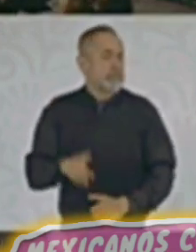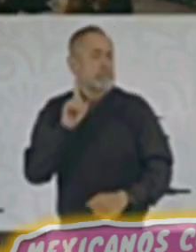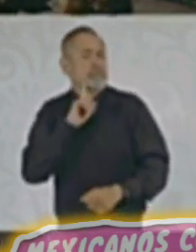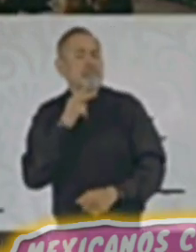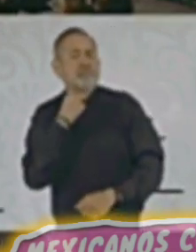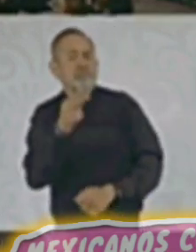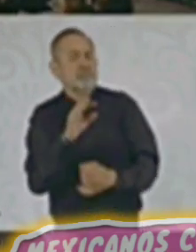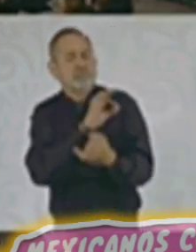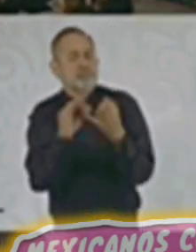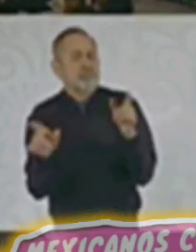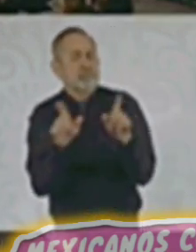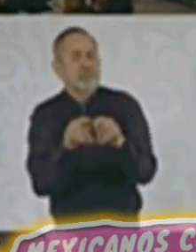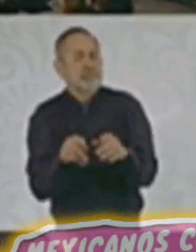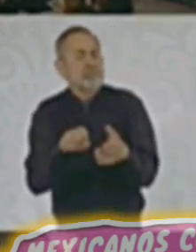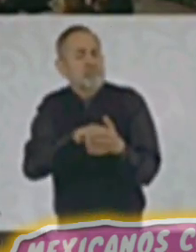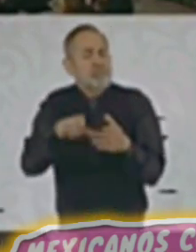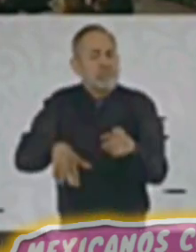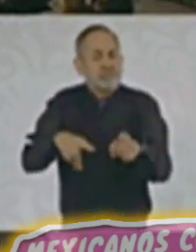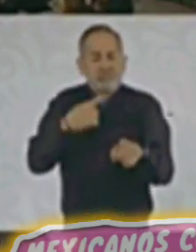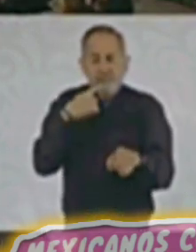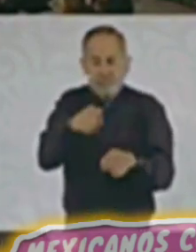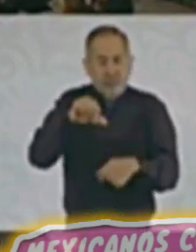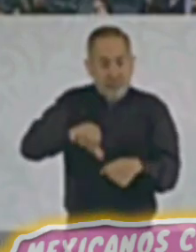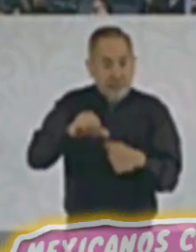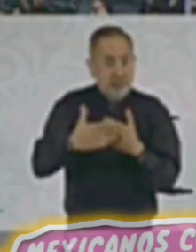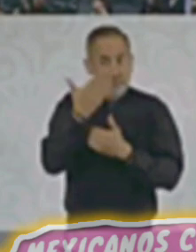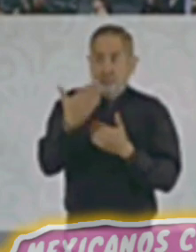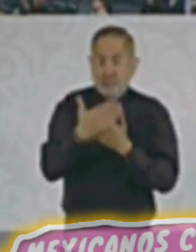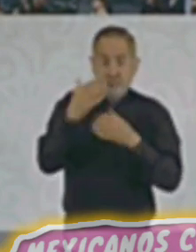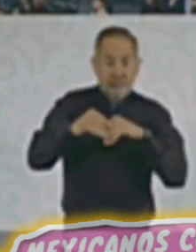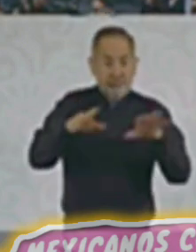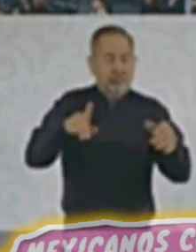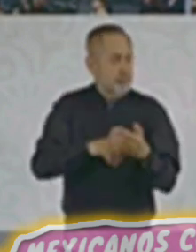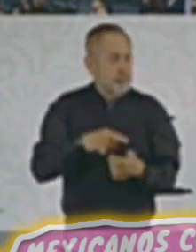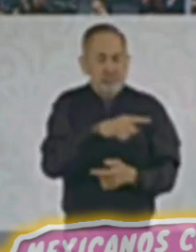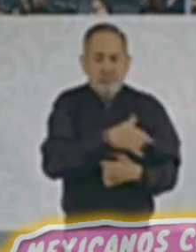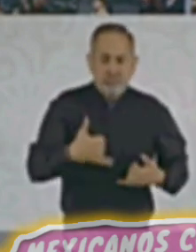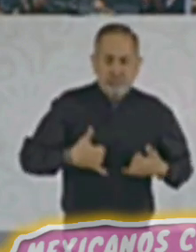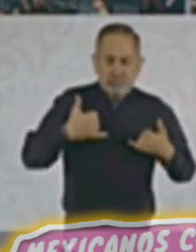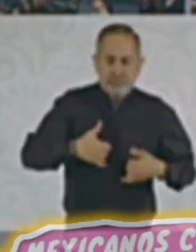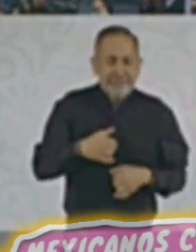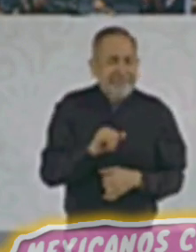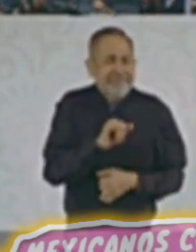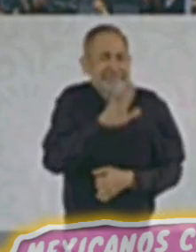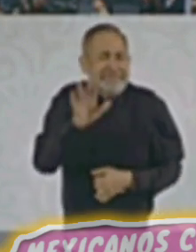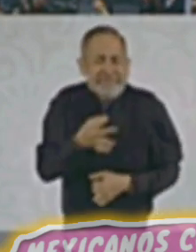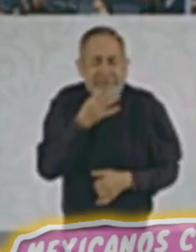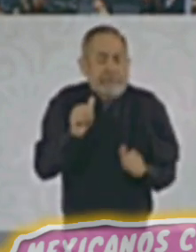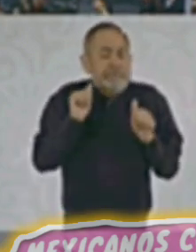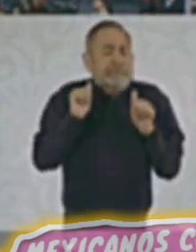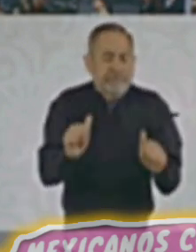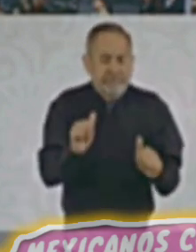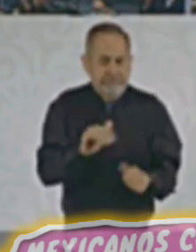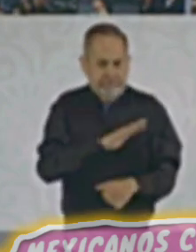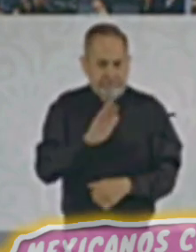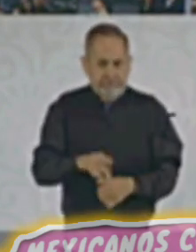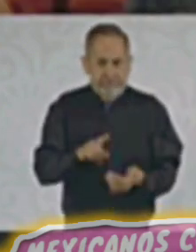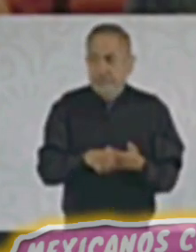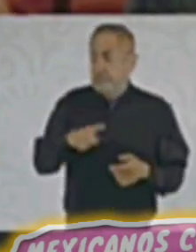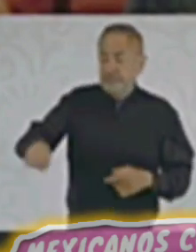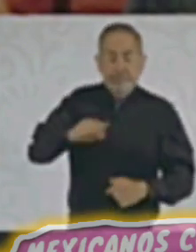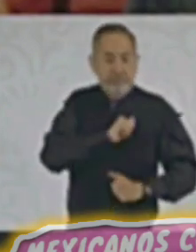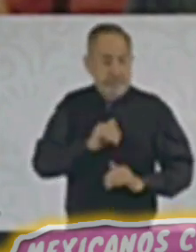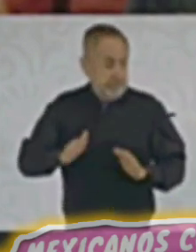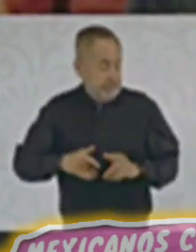concluir, Presidenta, el caso que le mencionaba que se da hoy a conocer de este joven que estuvo a punto de que lo mataran militares,